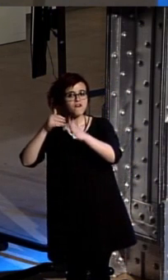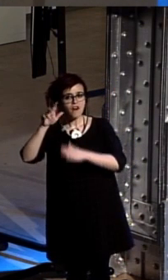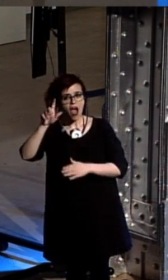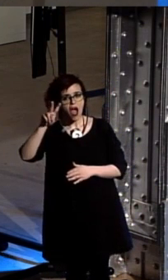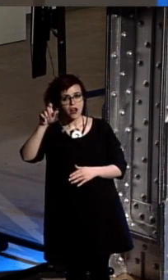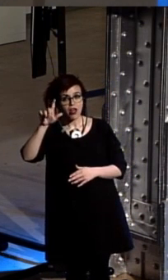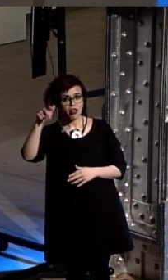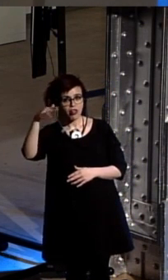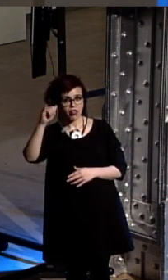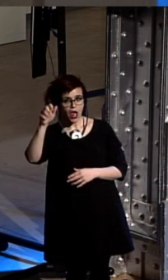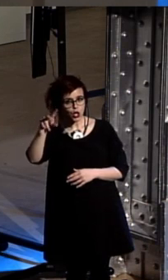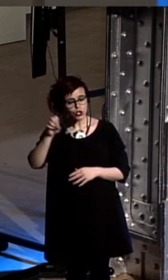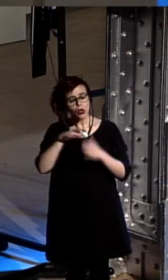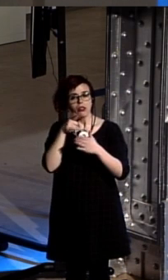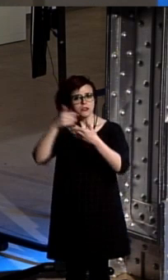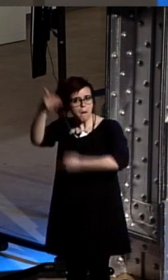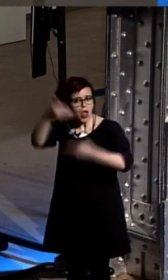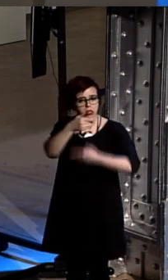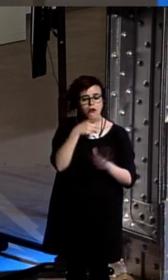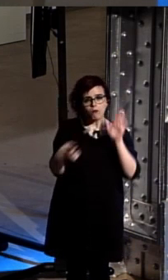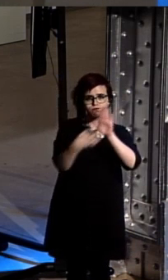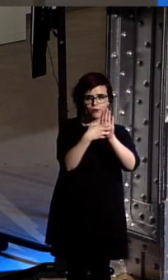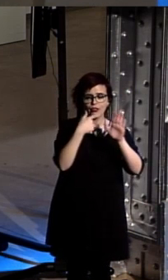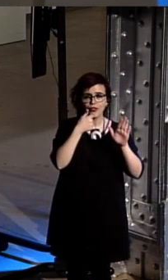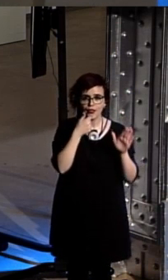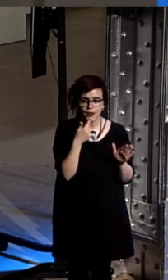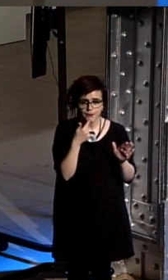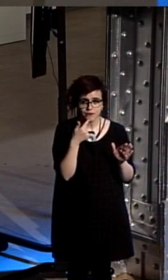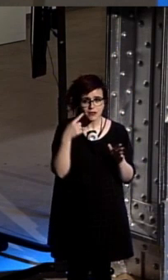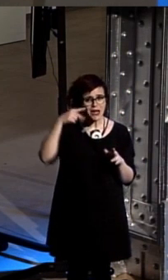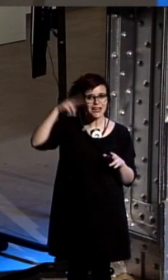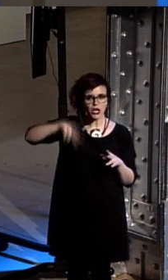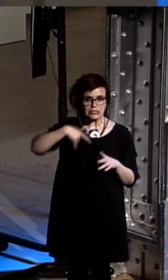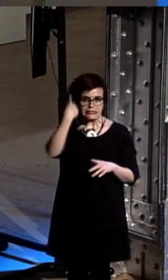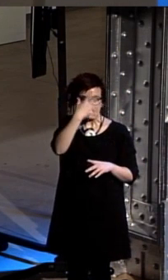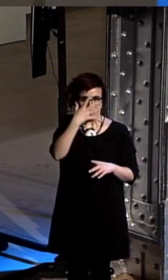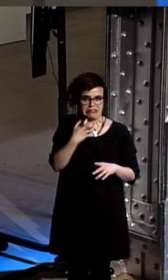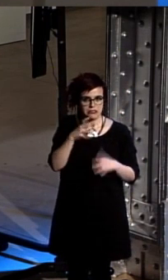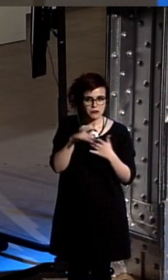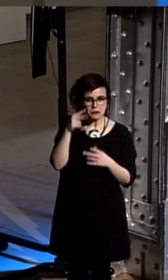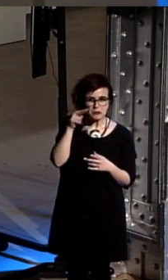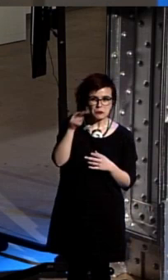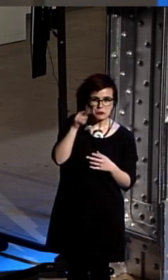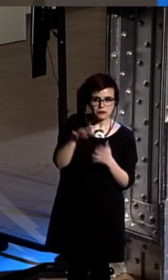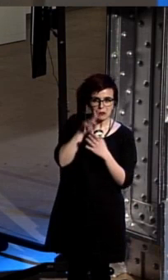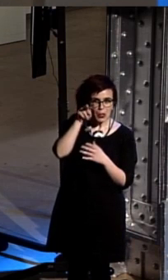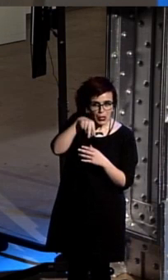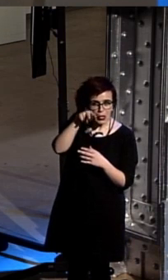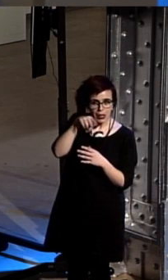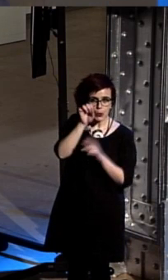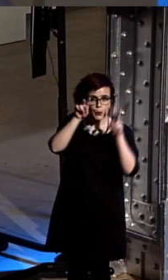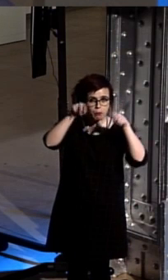esto salió en la prensa. Se decía en la prensa que tenía un reconocimiento facial horroroso, que miraba constantemente hacia